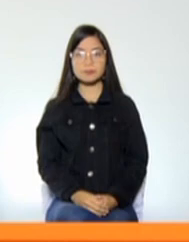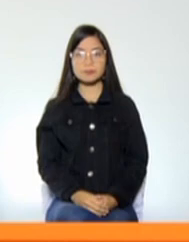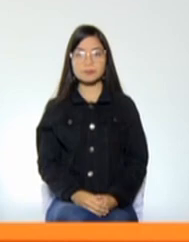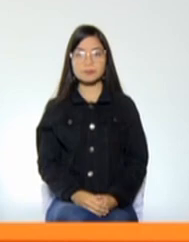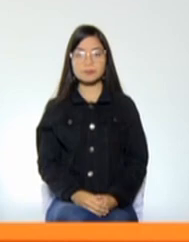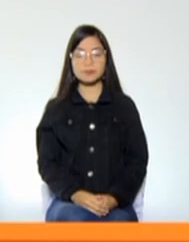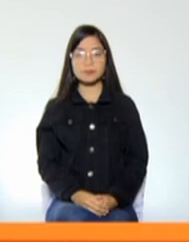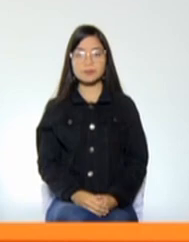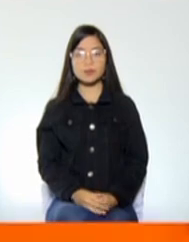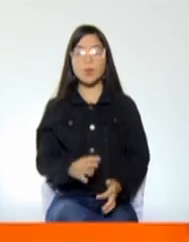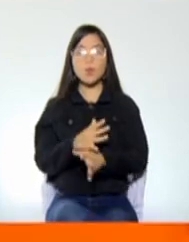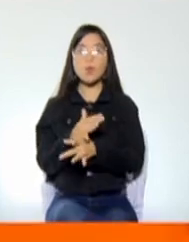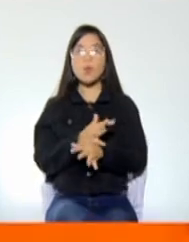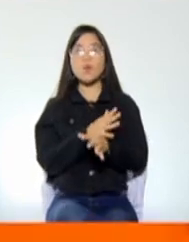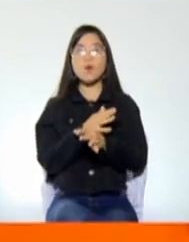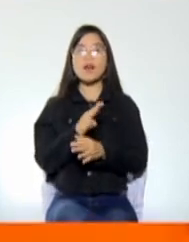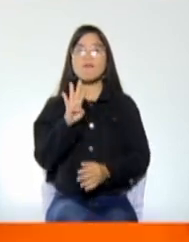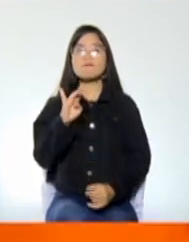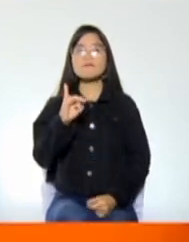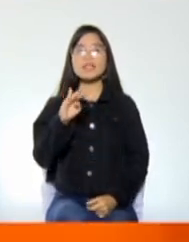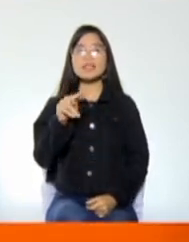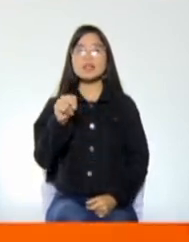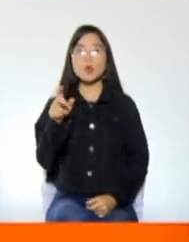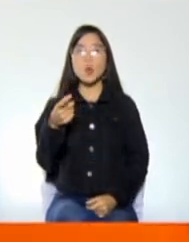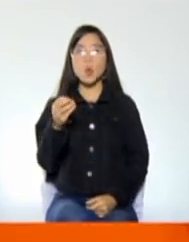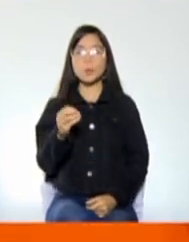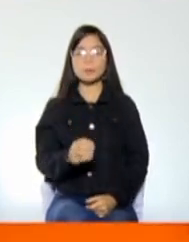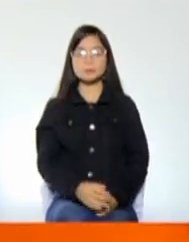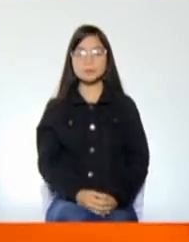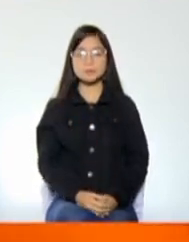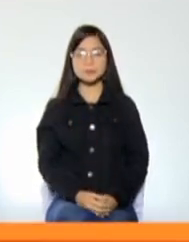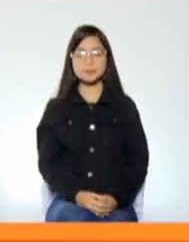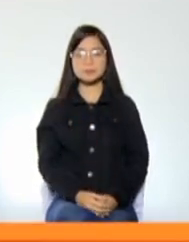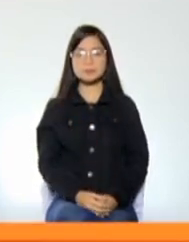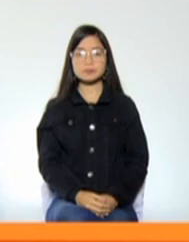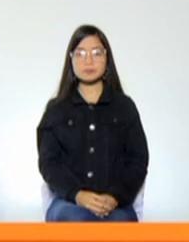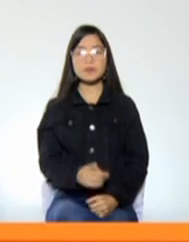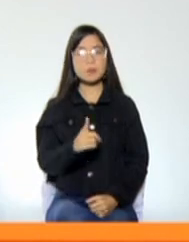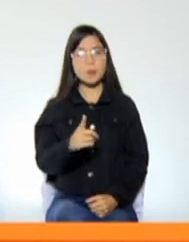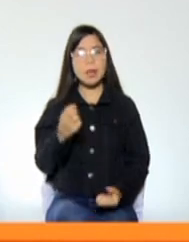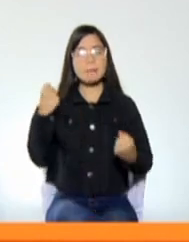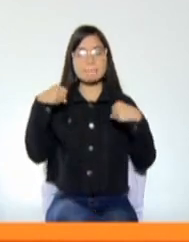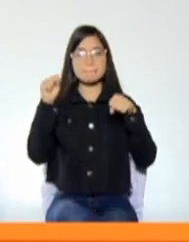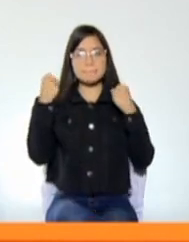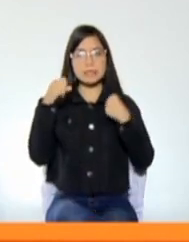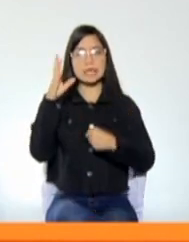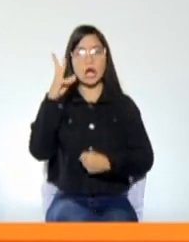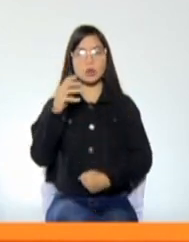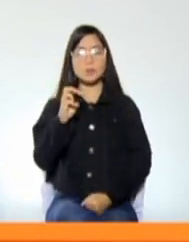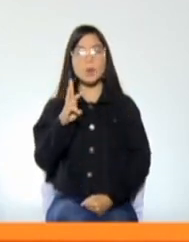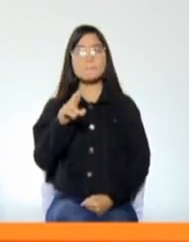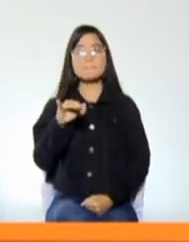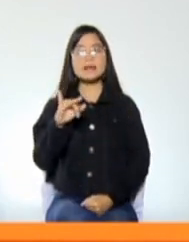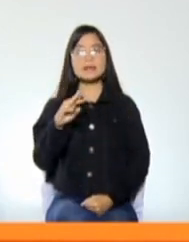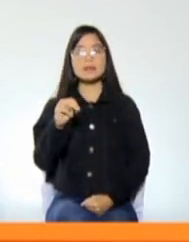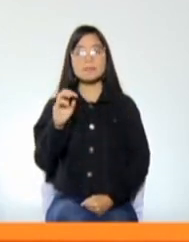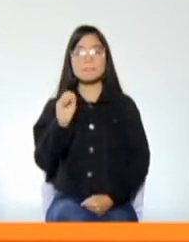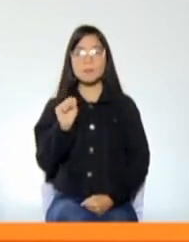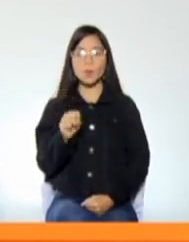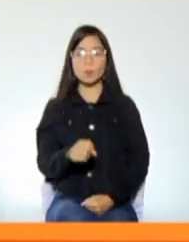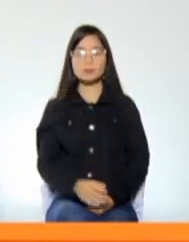bingo. Con él ustedes pueden afianzar o reforzar el conocimiento de los números primos. Vamos a jugar.